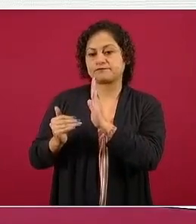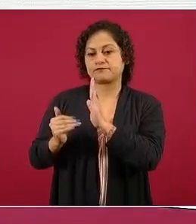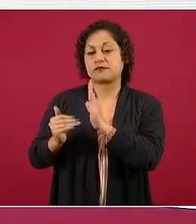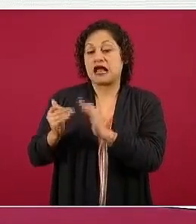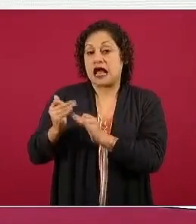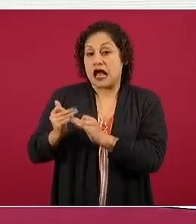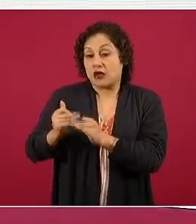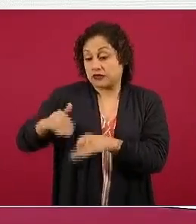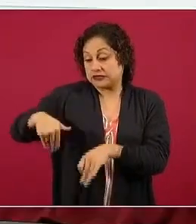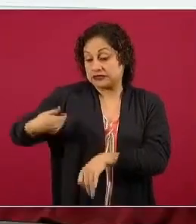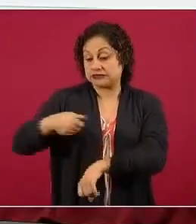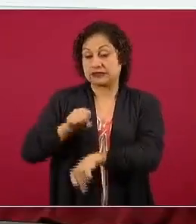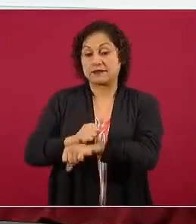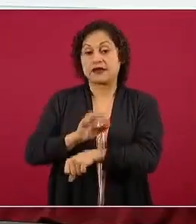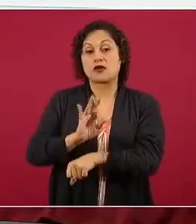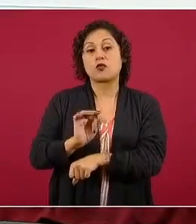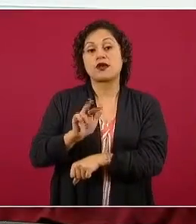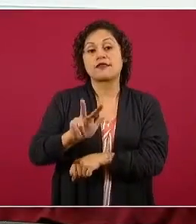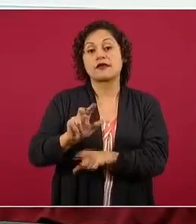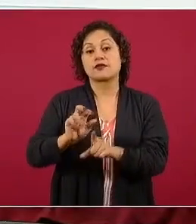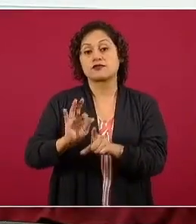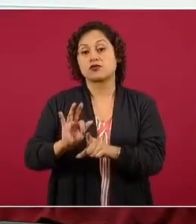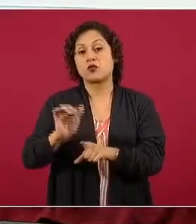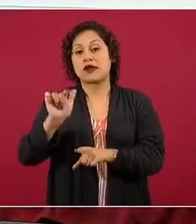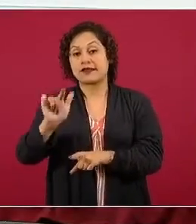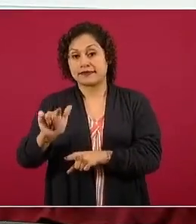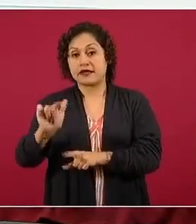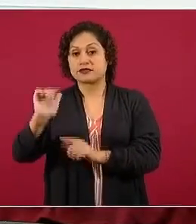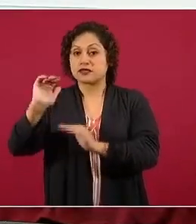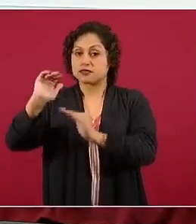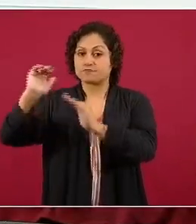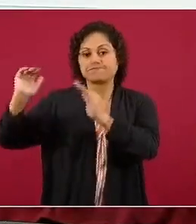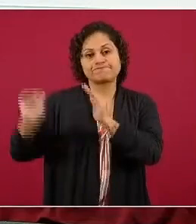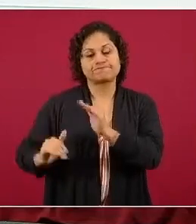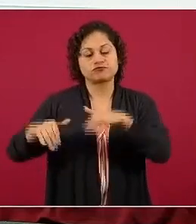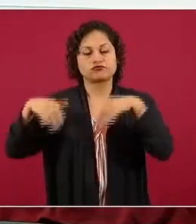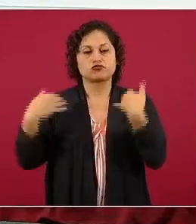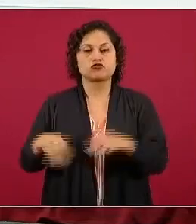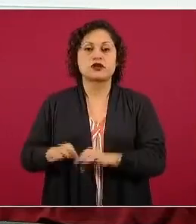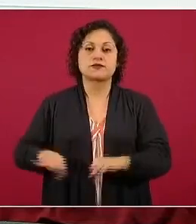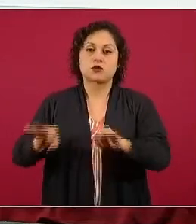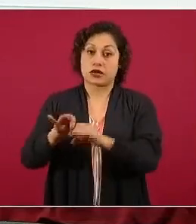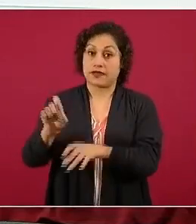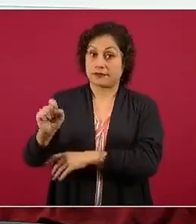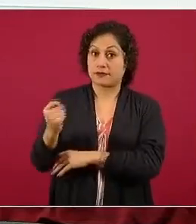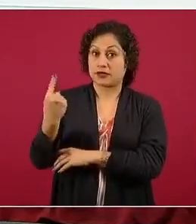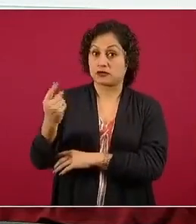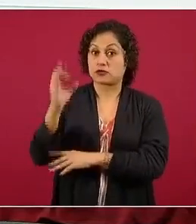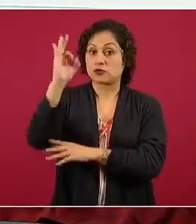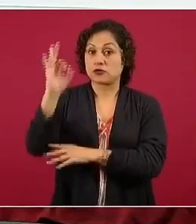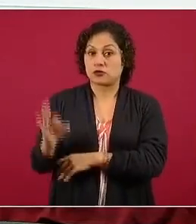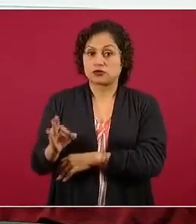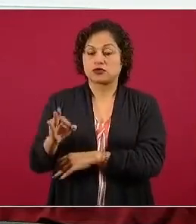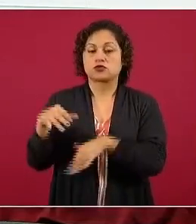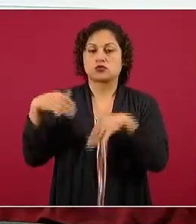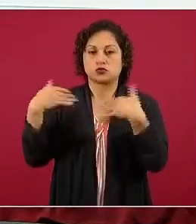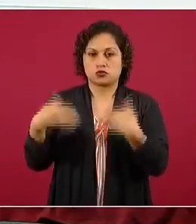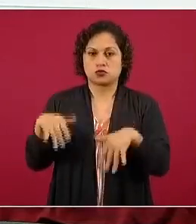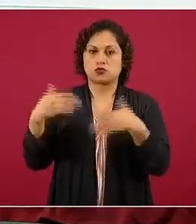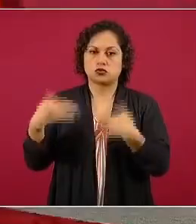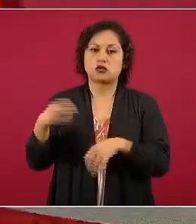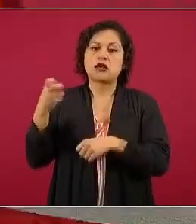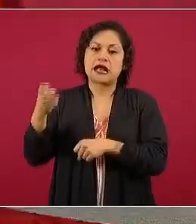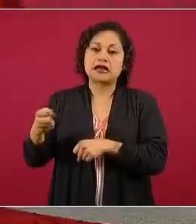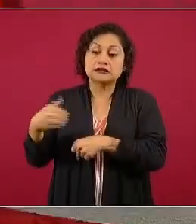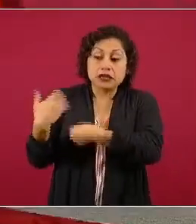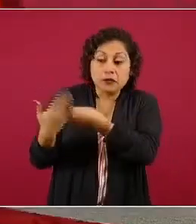en la última semana, de la 48 a la 47, pues con un descenso muy importante del menos 21%, que difícilmente se